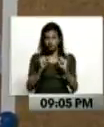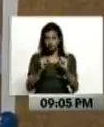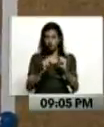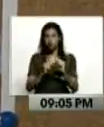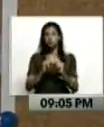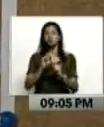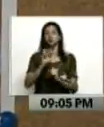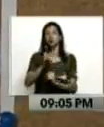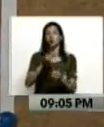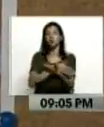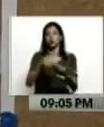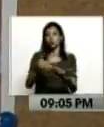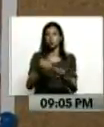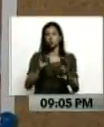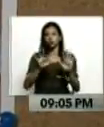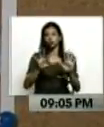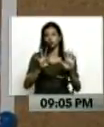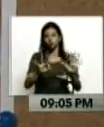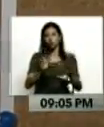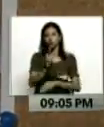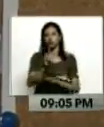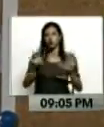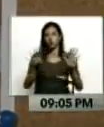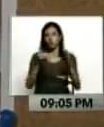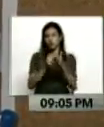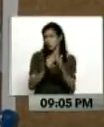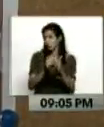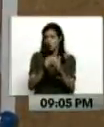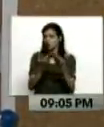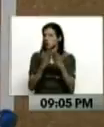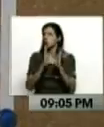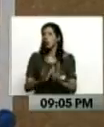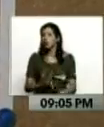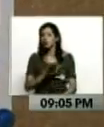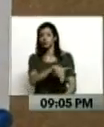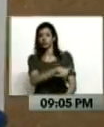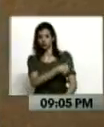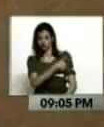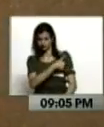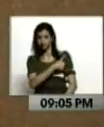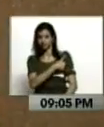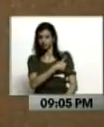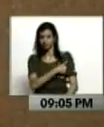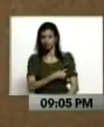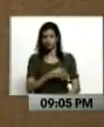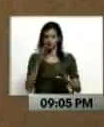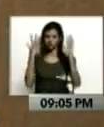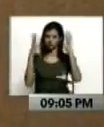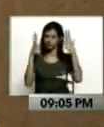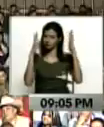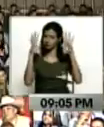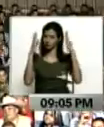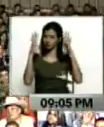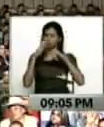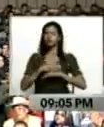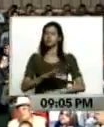19,000 profesionales y 2,829 1000 como está aquí estudiantes universitarios le voy